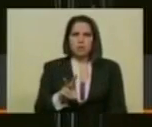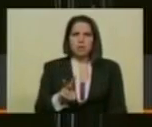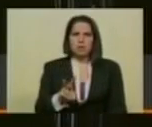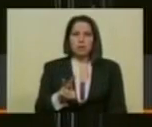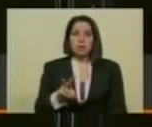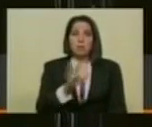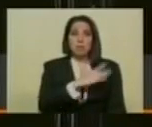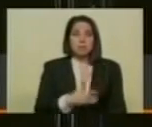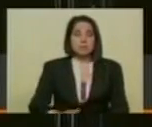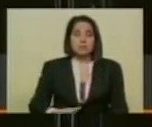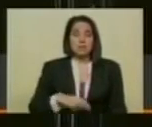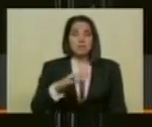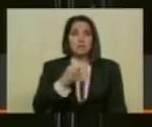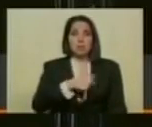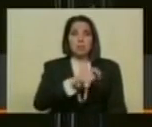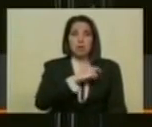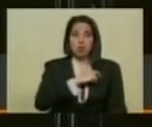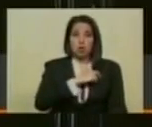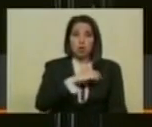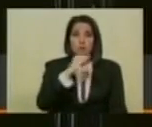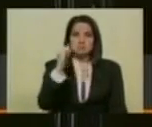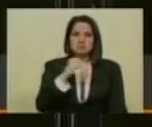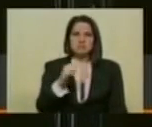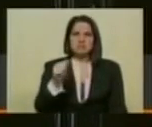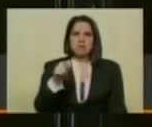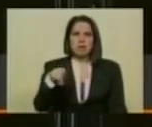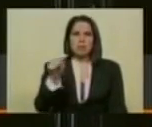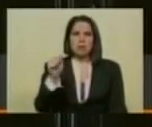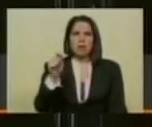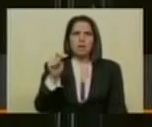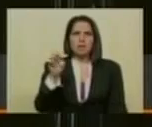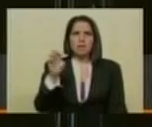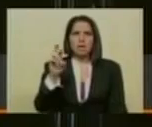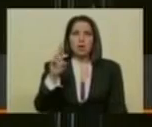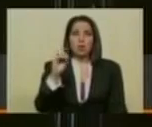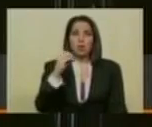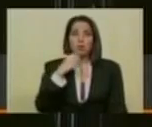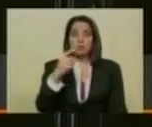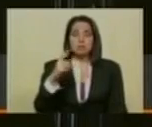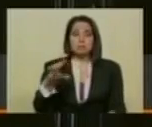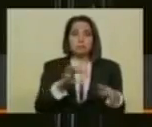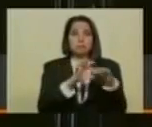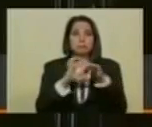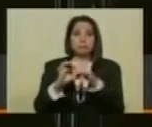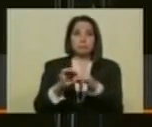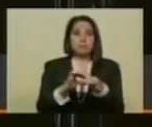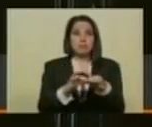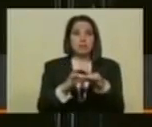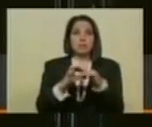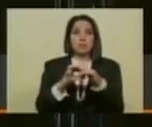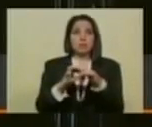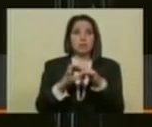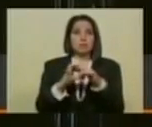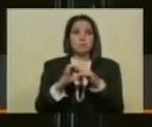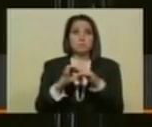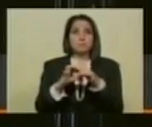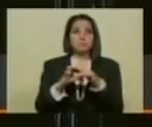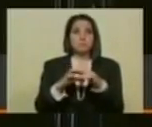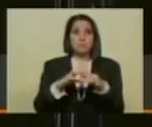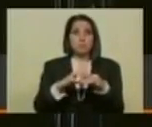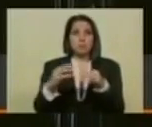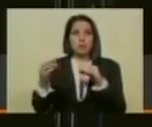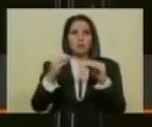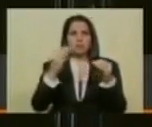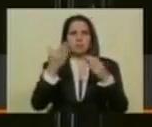español Rodríguez Zapatero, y sirvió de enlace, puente de comunicación durante esas dos